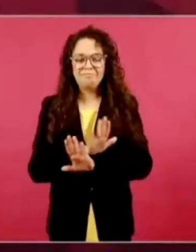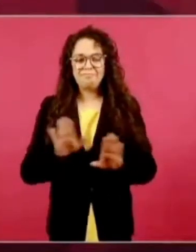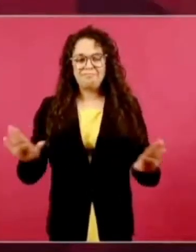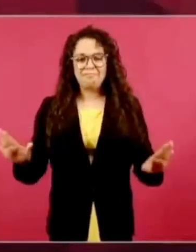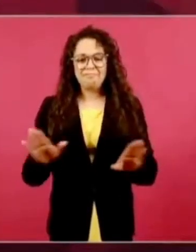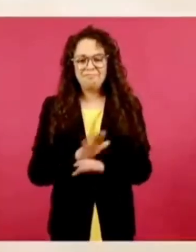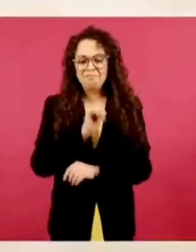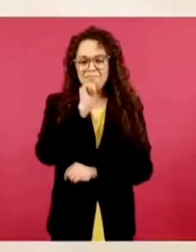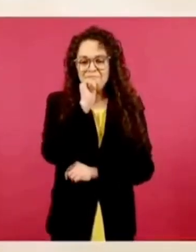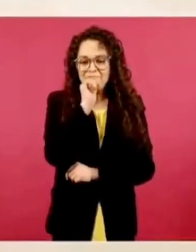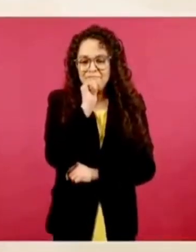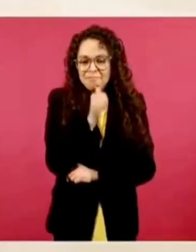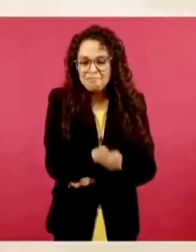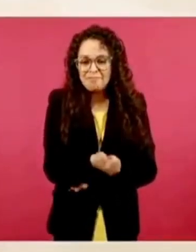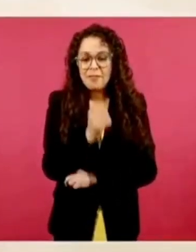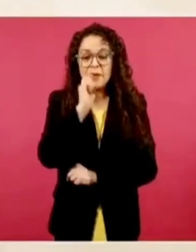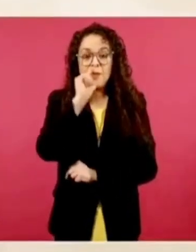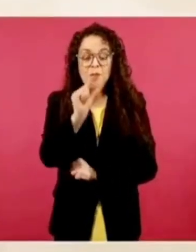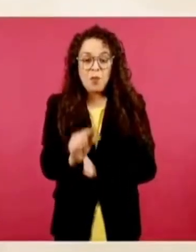porque poco a poco